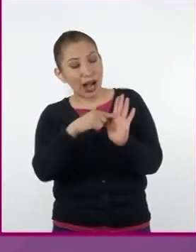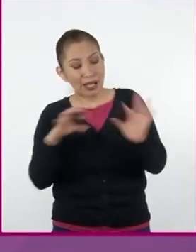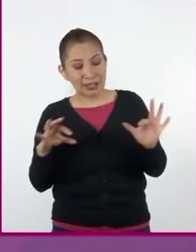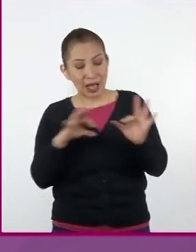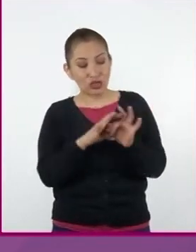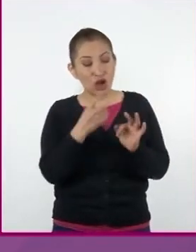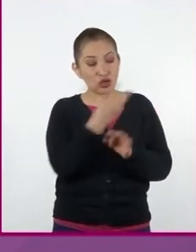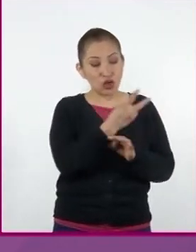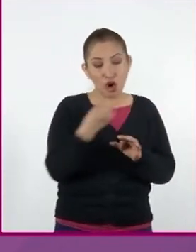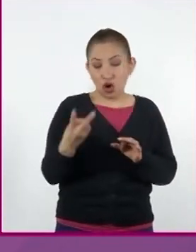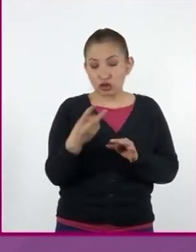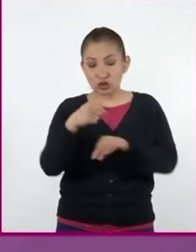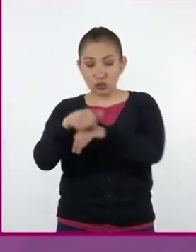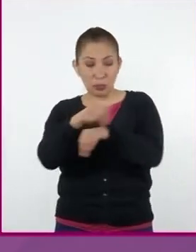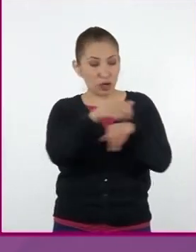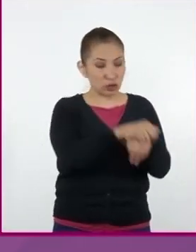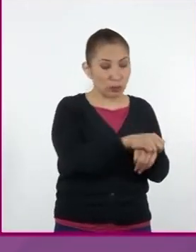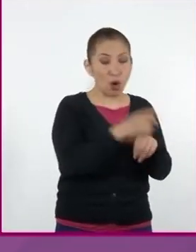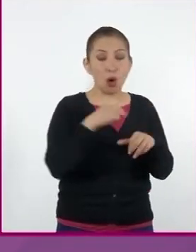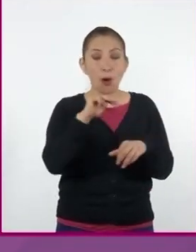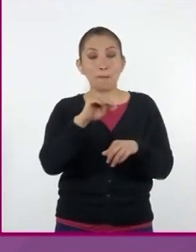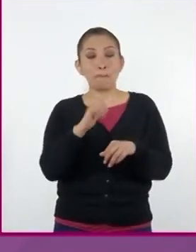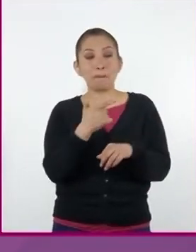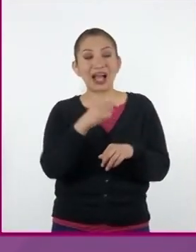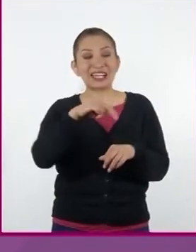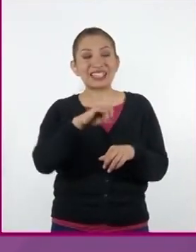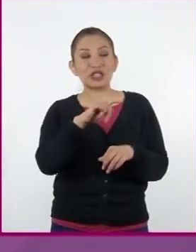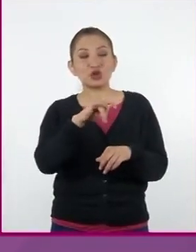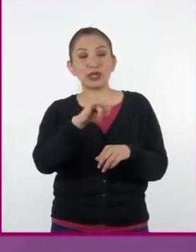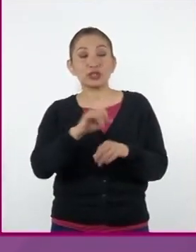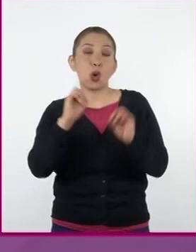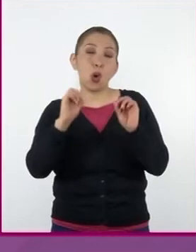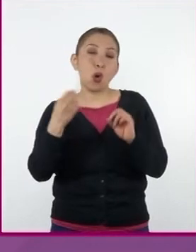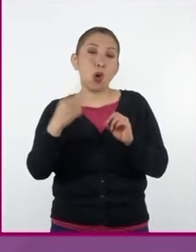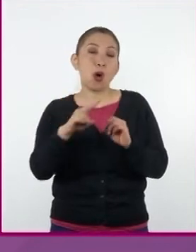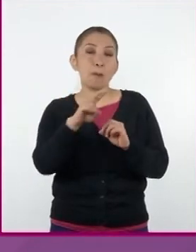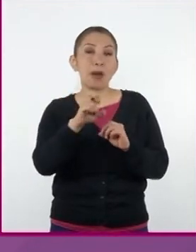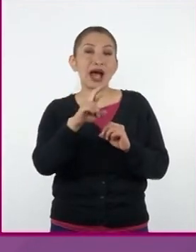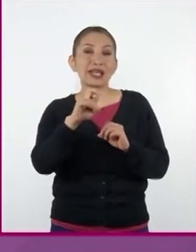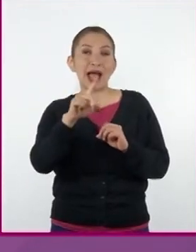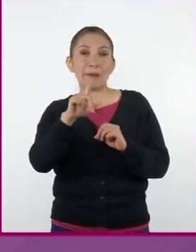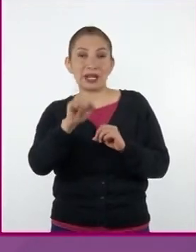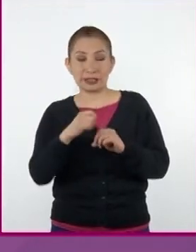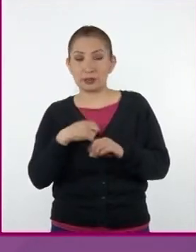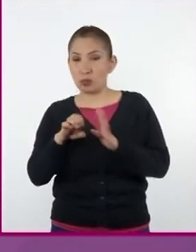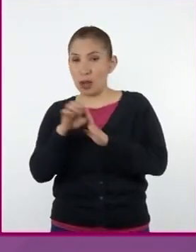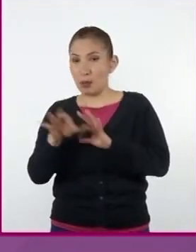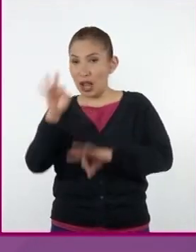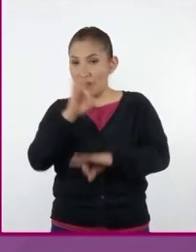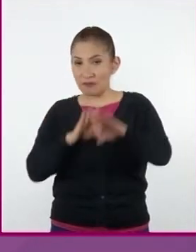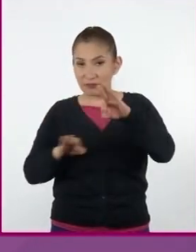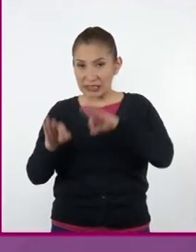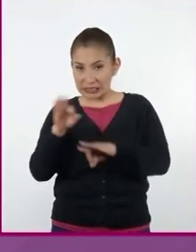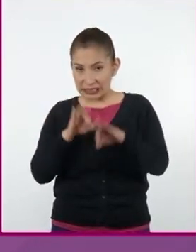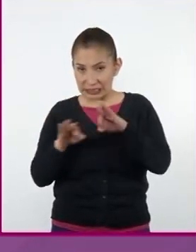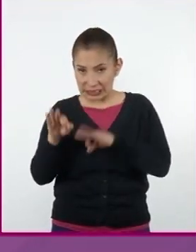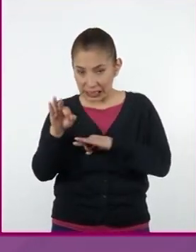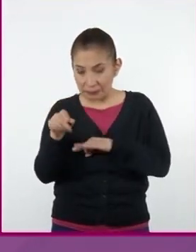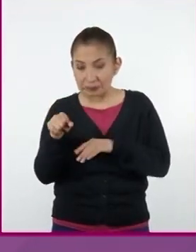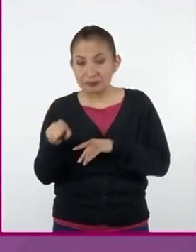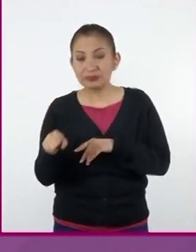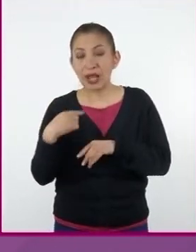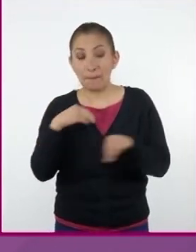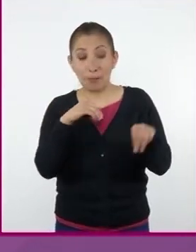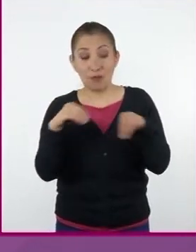entre dos conjuntos de cantidades o magnitudes, también llamadas variables. En la física, por ejemplo,